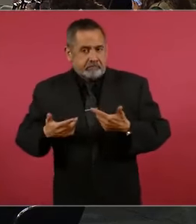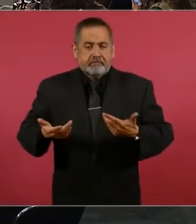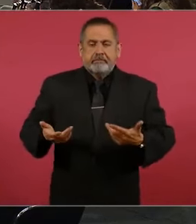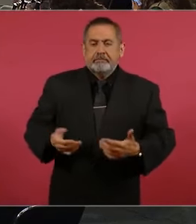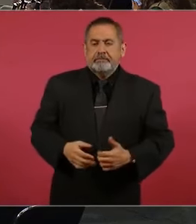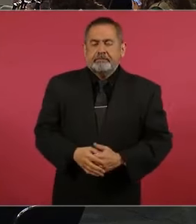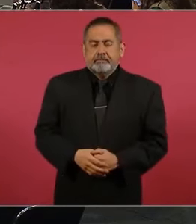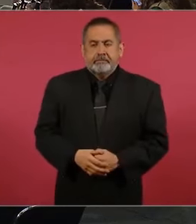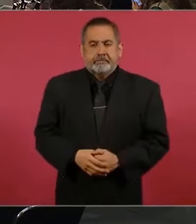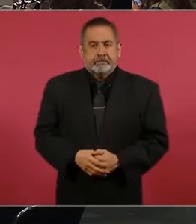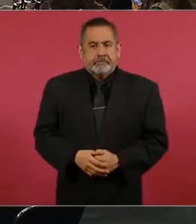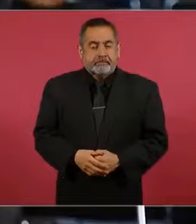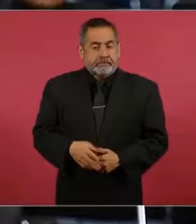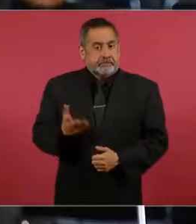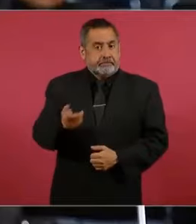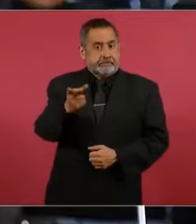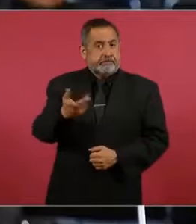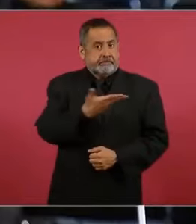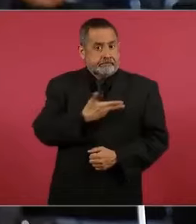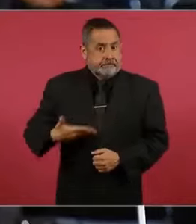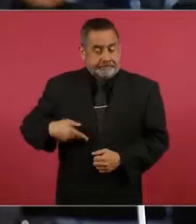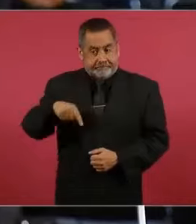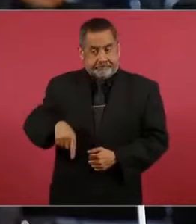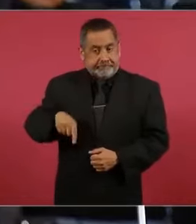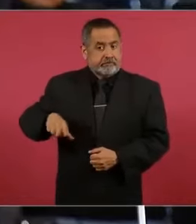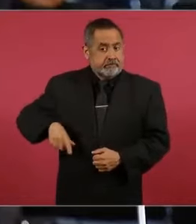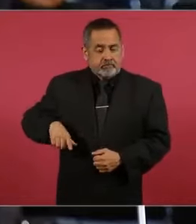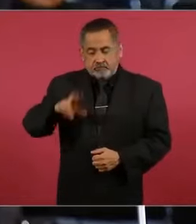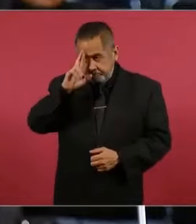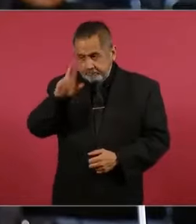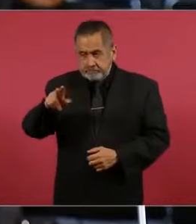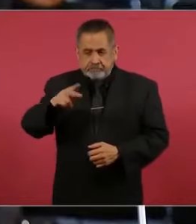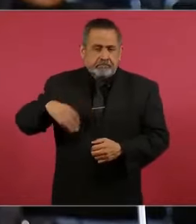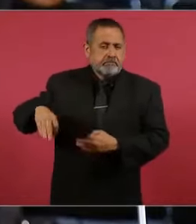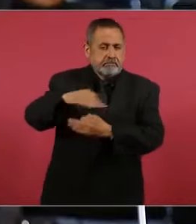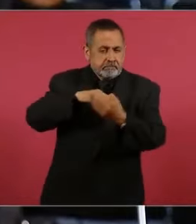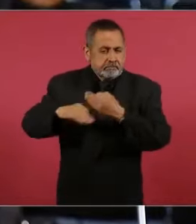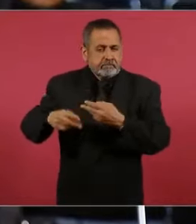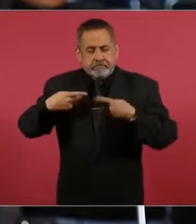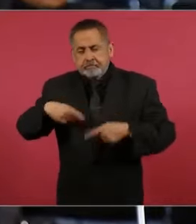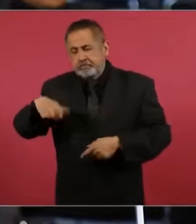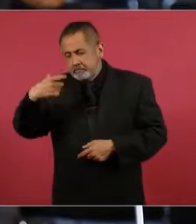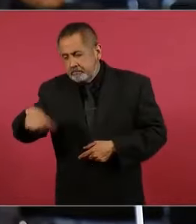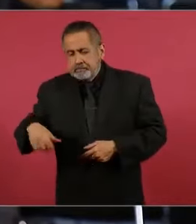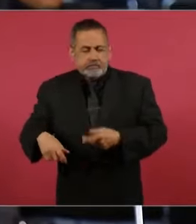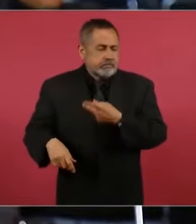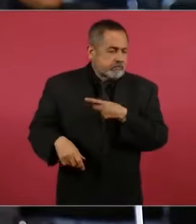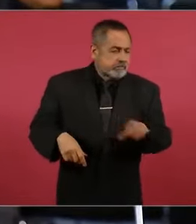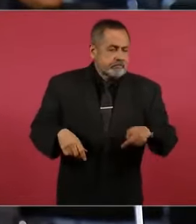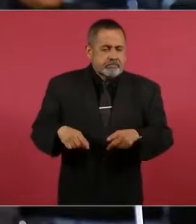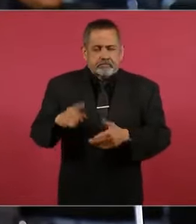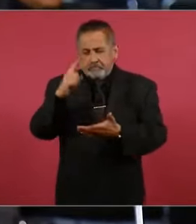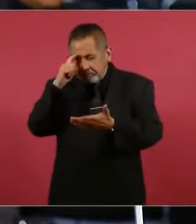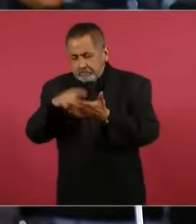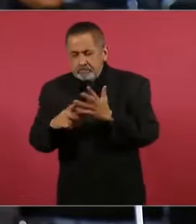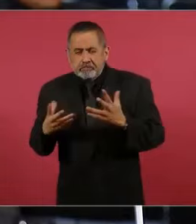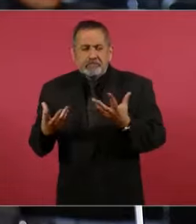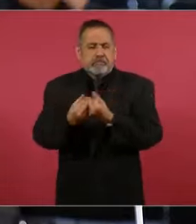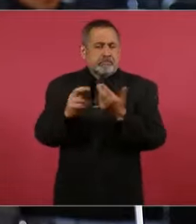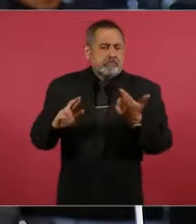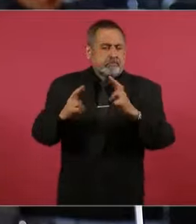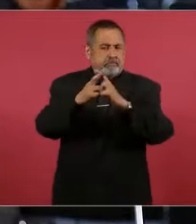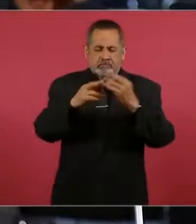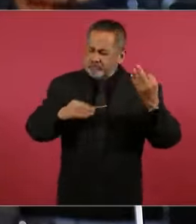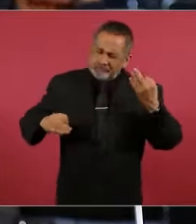Presidente, este gobierno que respeta a ricos y a pobres, a creyentes, libres pensadores y a todas